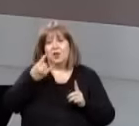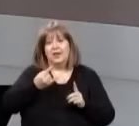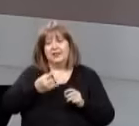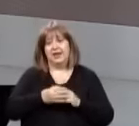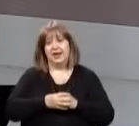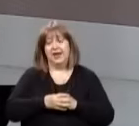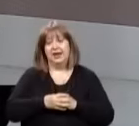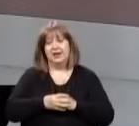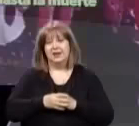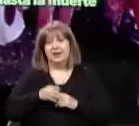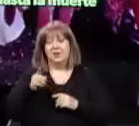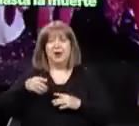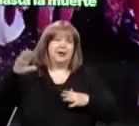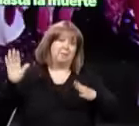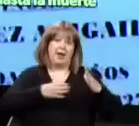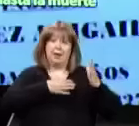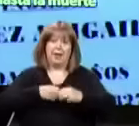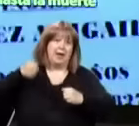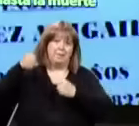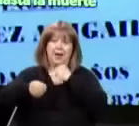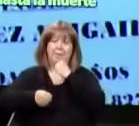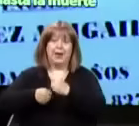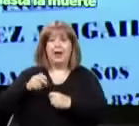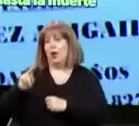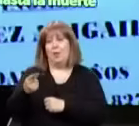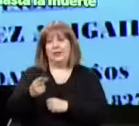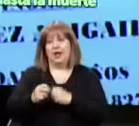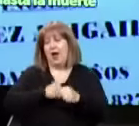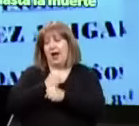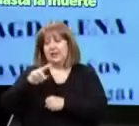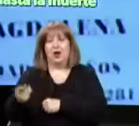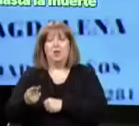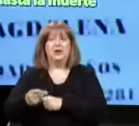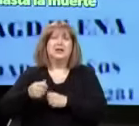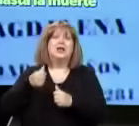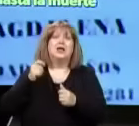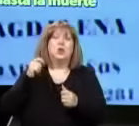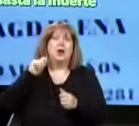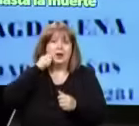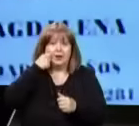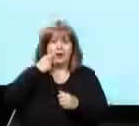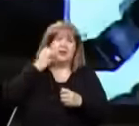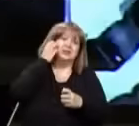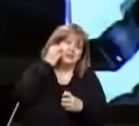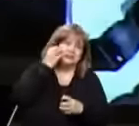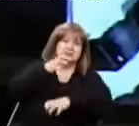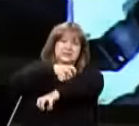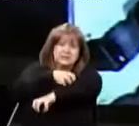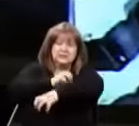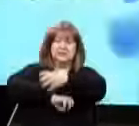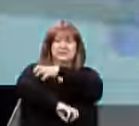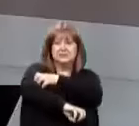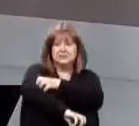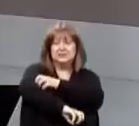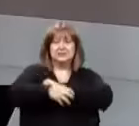lo abusaron, sí, lo golpearon, lo mataron, lo torturaron, y no fue un incidente por...